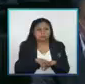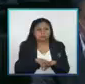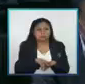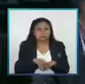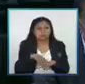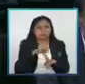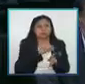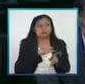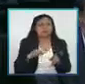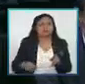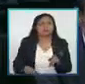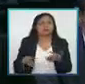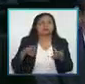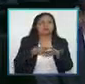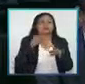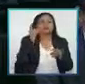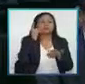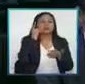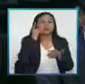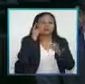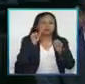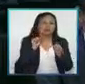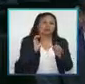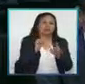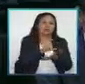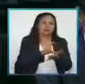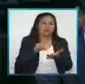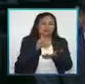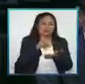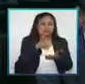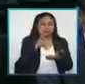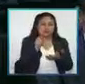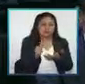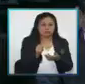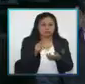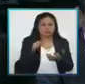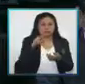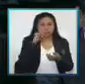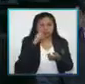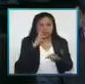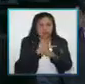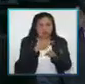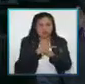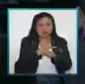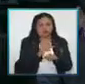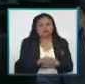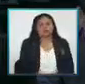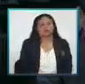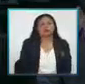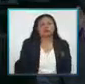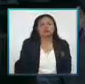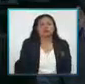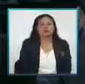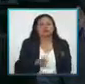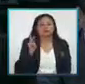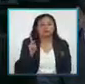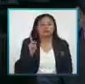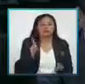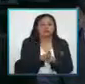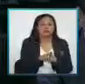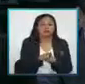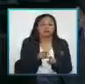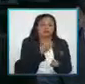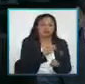El presidente de la Junta Directiva del Colegio de Abogados y Notarios de Guatemala y